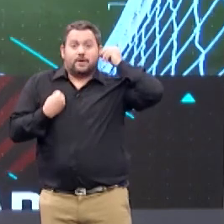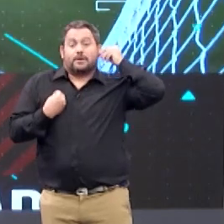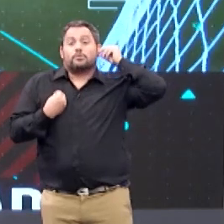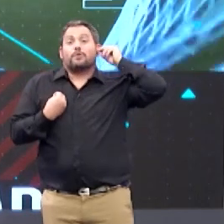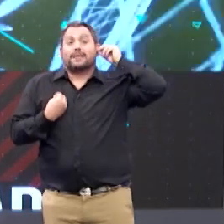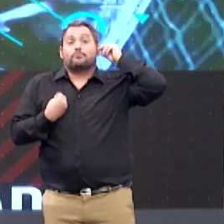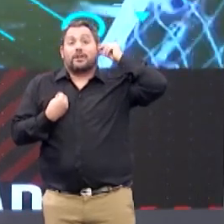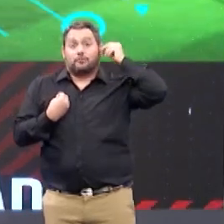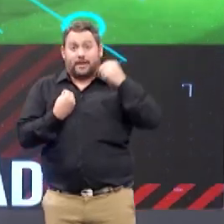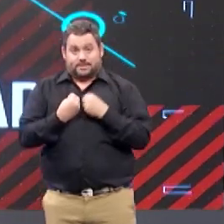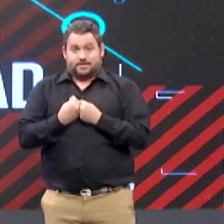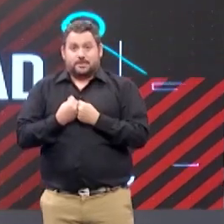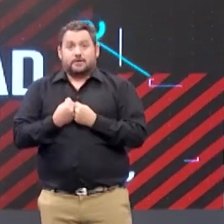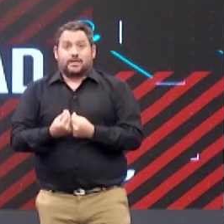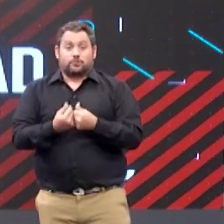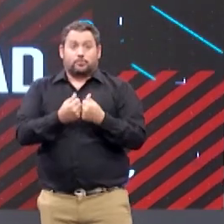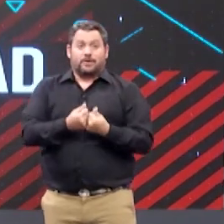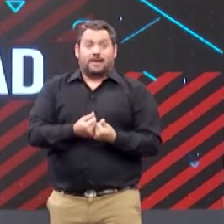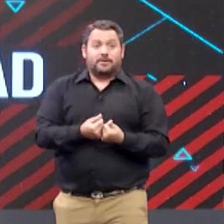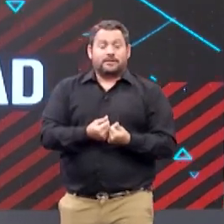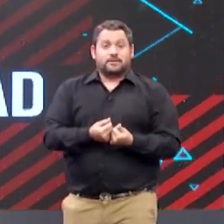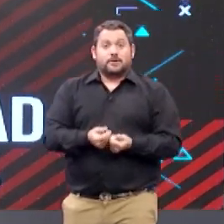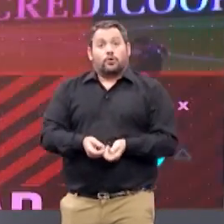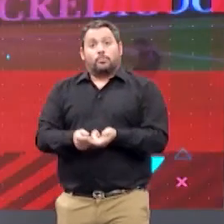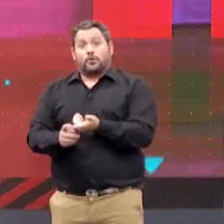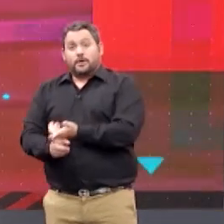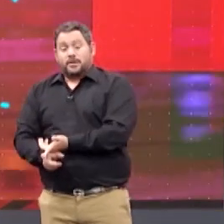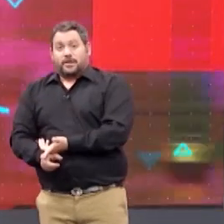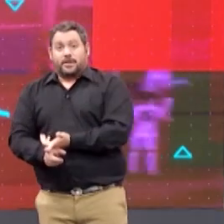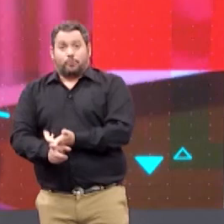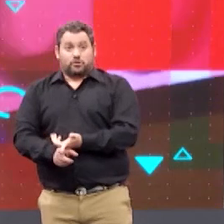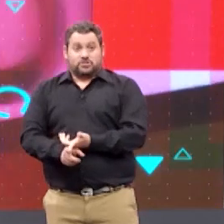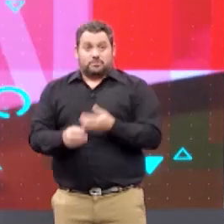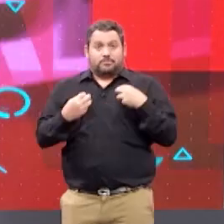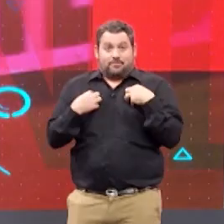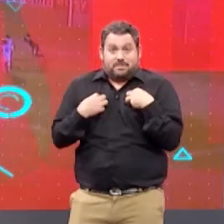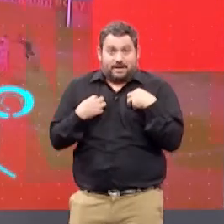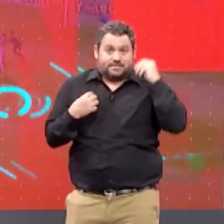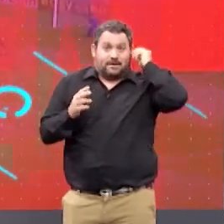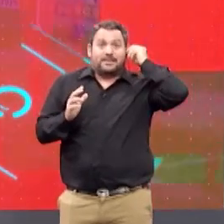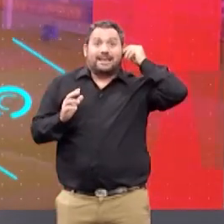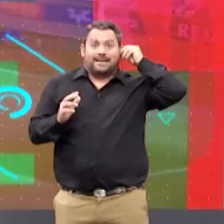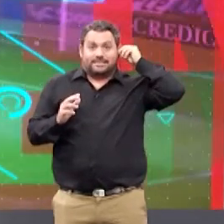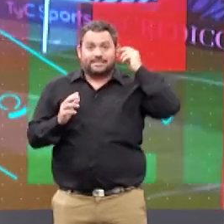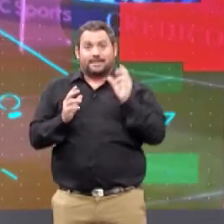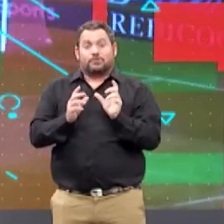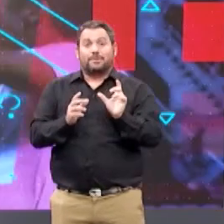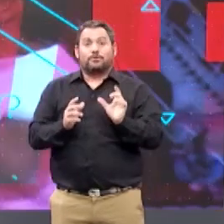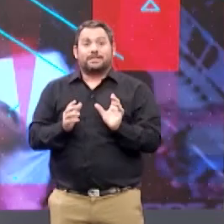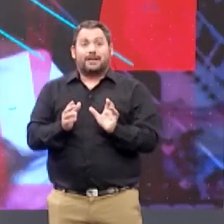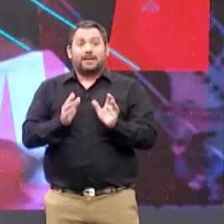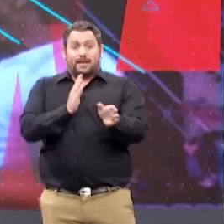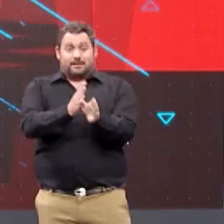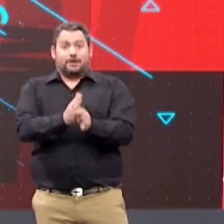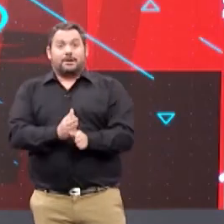donde más le cuesta es cuando lo atacan por afuera, tanto por Benavides o por Portillo, para mi análisis, es cuando